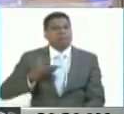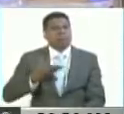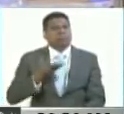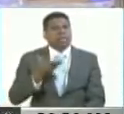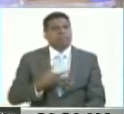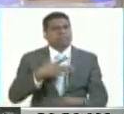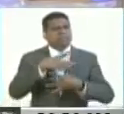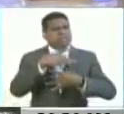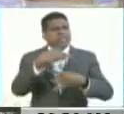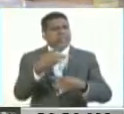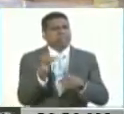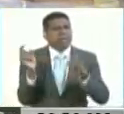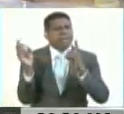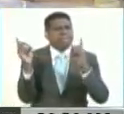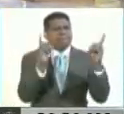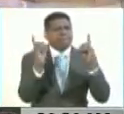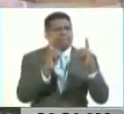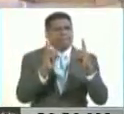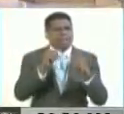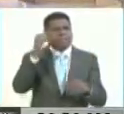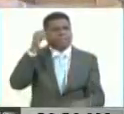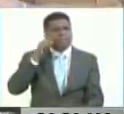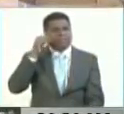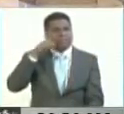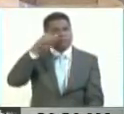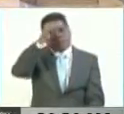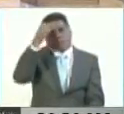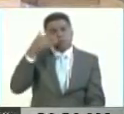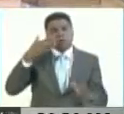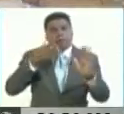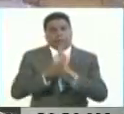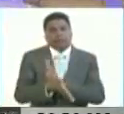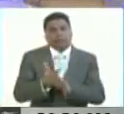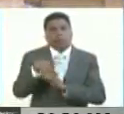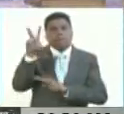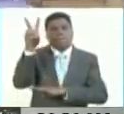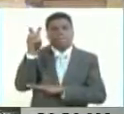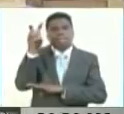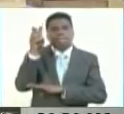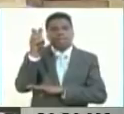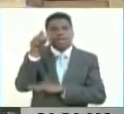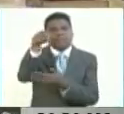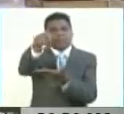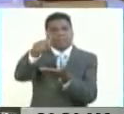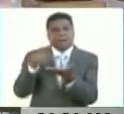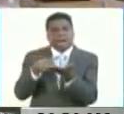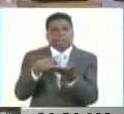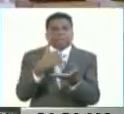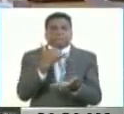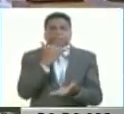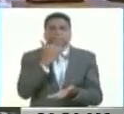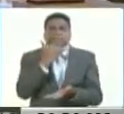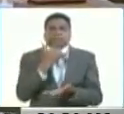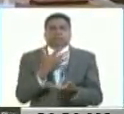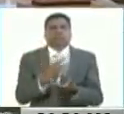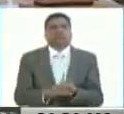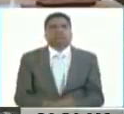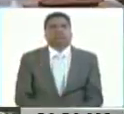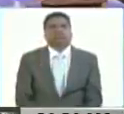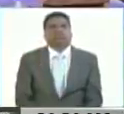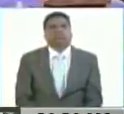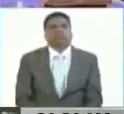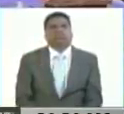bien interesante de discusión durante el fin de semana, lo ocurrido con Credicard el día viernes. Hoy el diario 2001 tiene un trabajo especial y nos gustaría con nuestro especialista invitado,